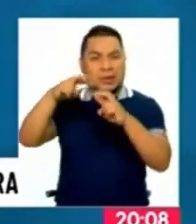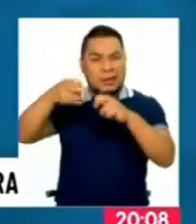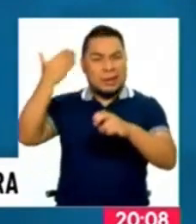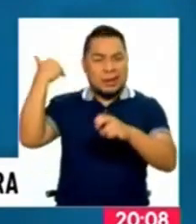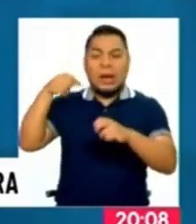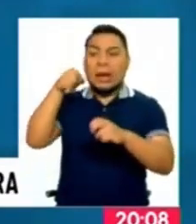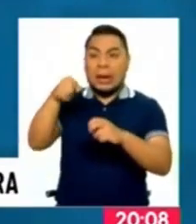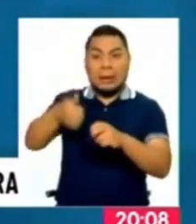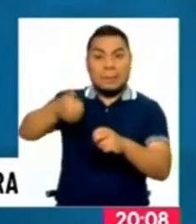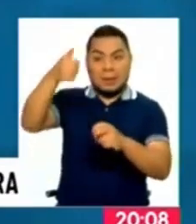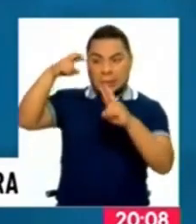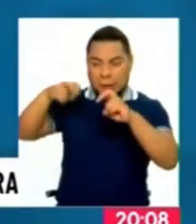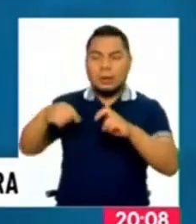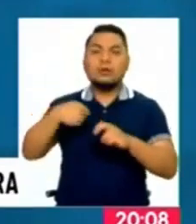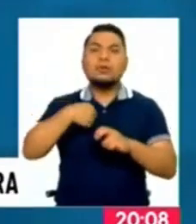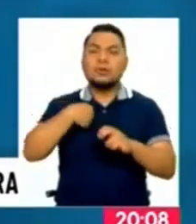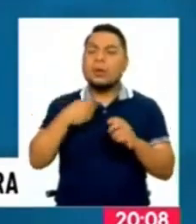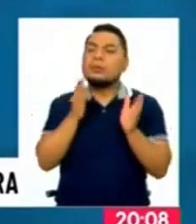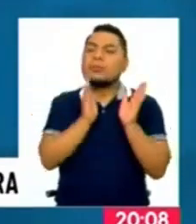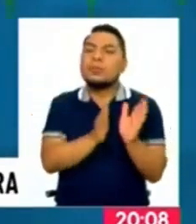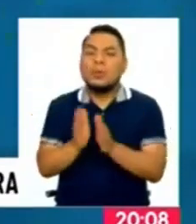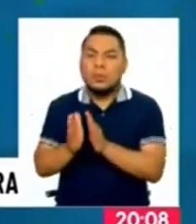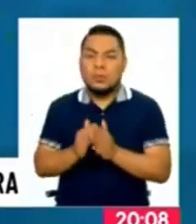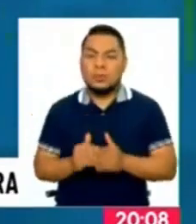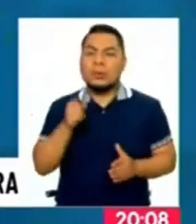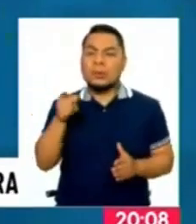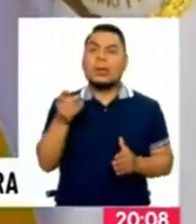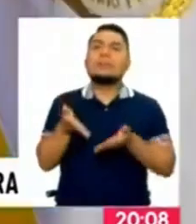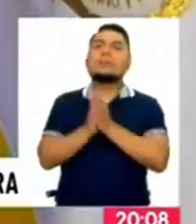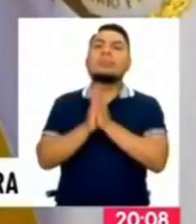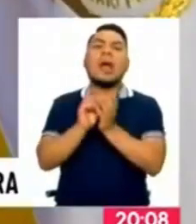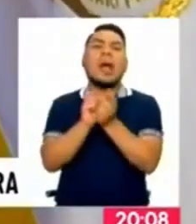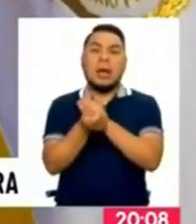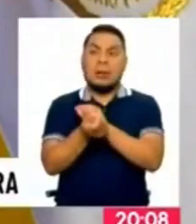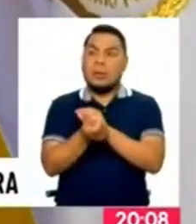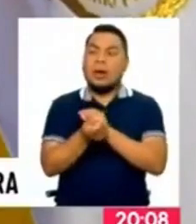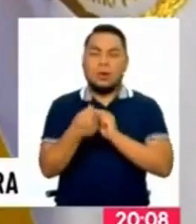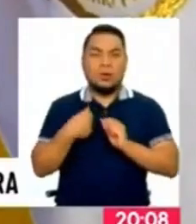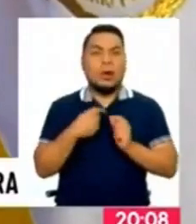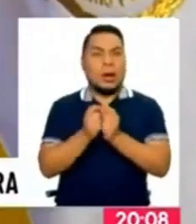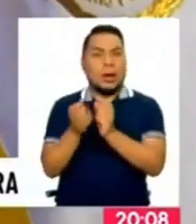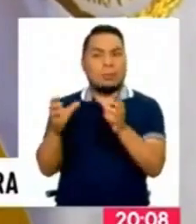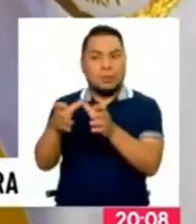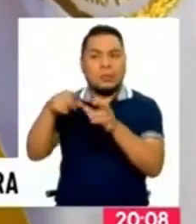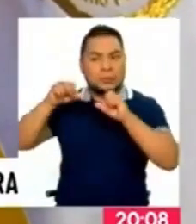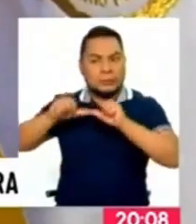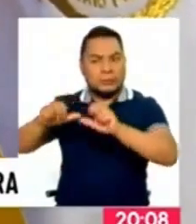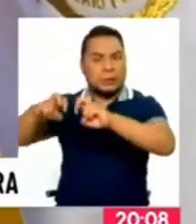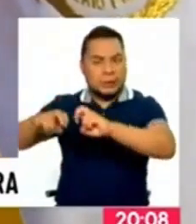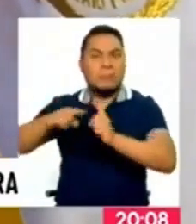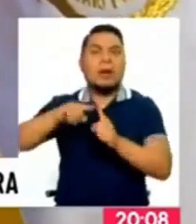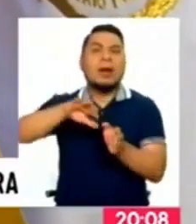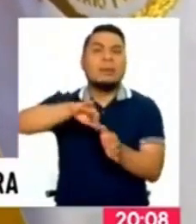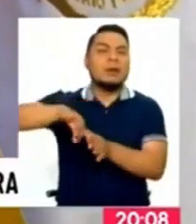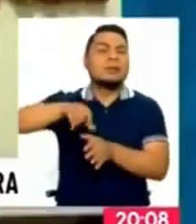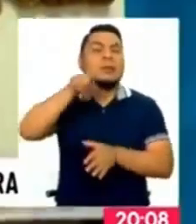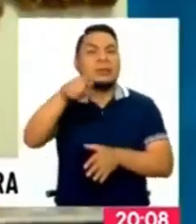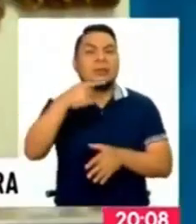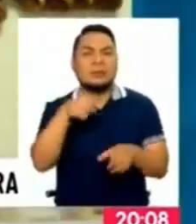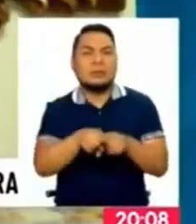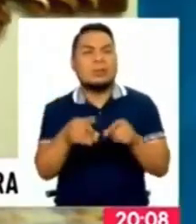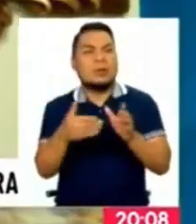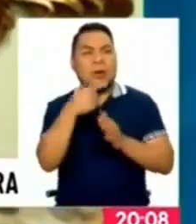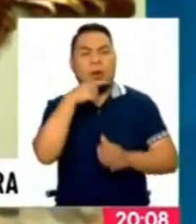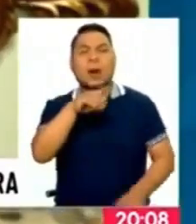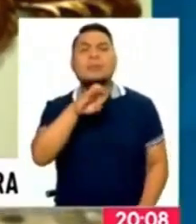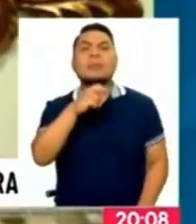gonzález lo conformará en julio último de hecho gonzález denunció que fue despedido del puesto por crear ese grupo de élite que tiene